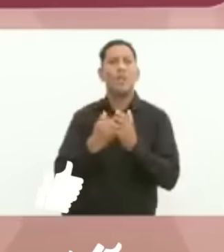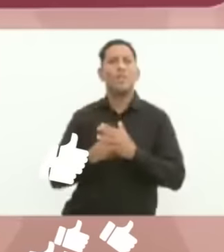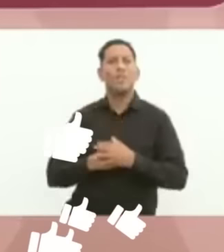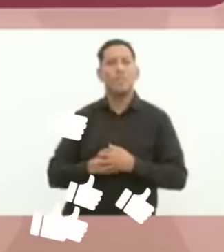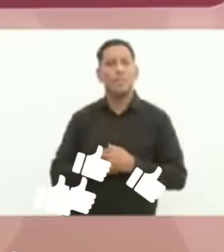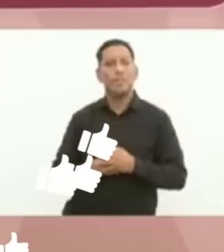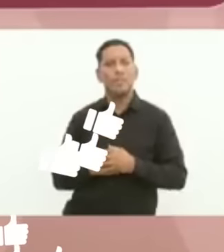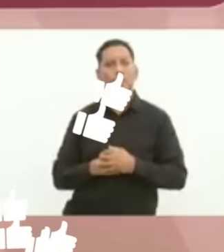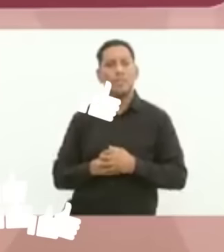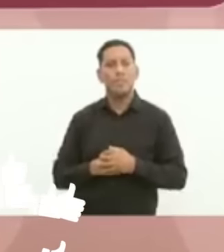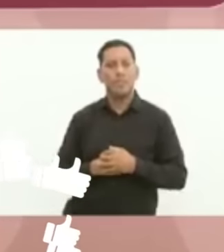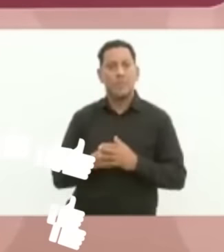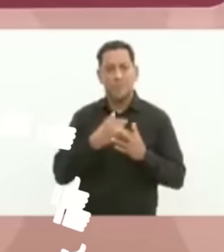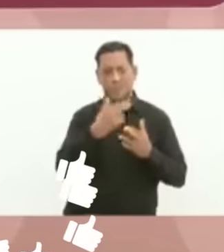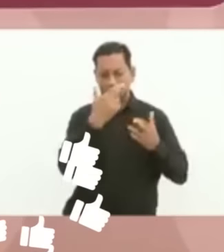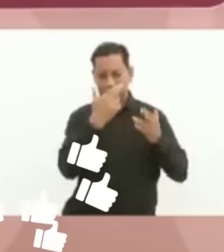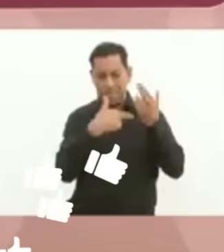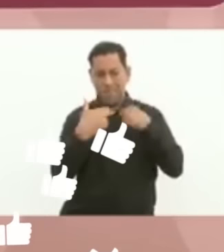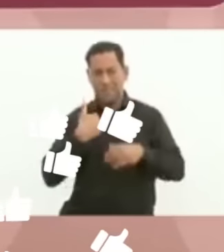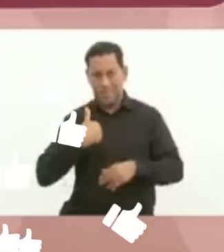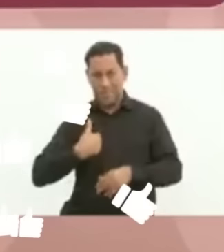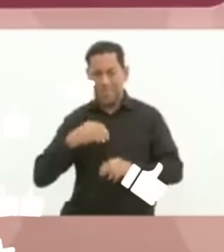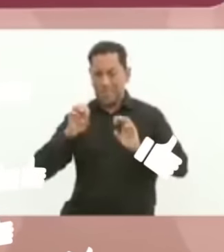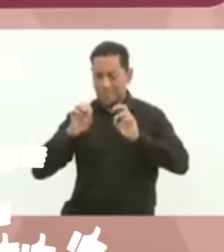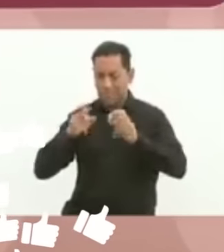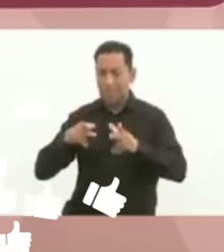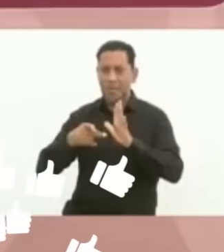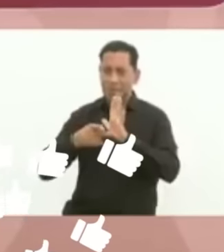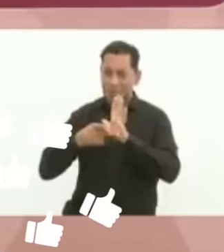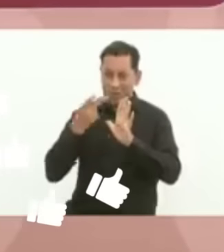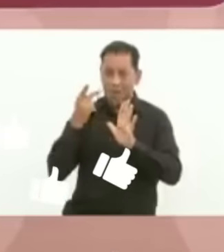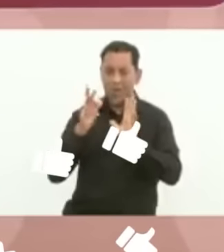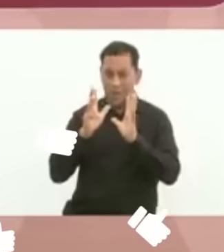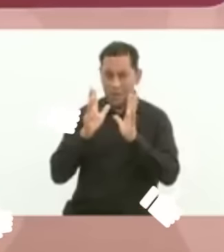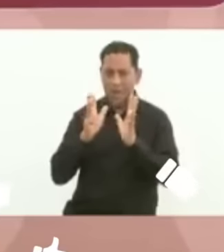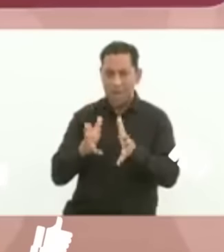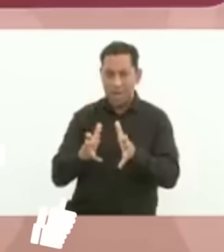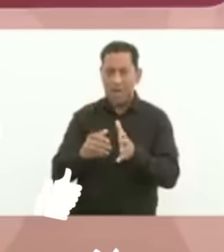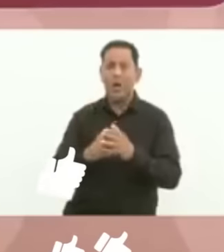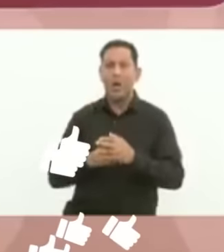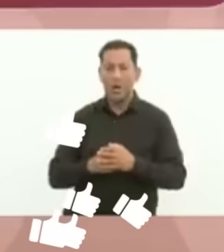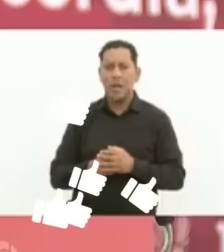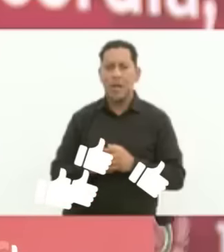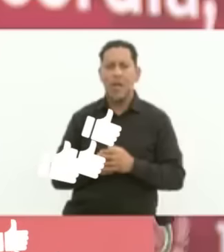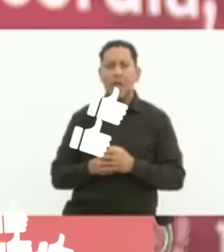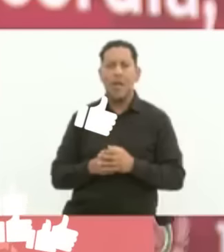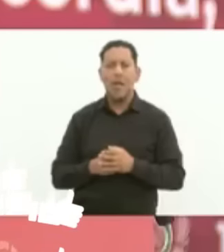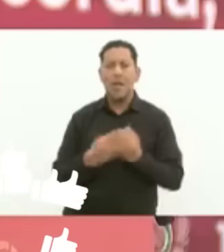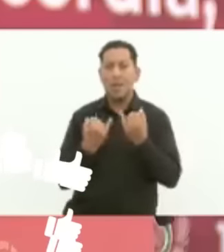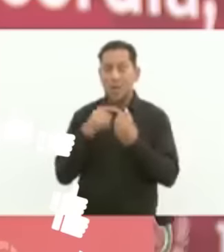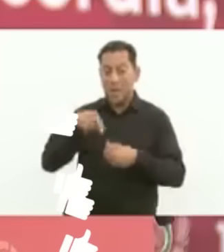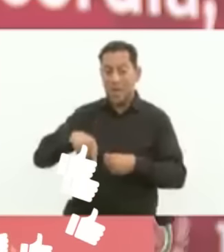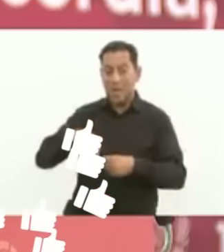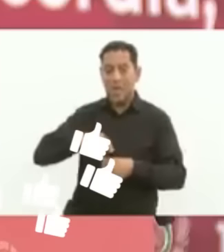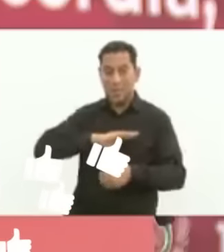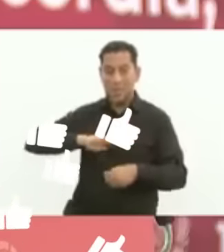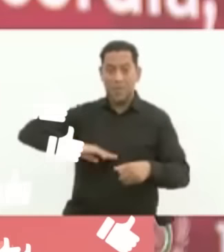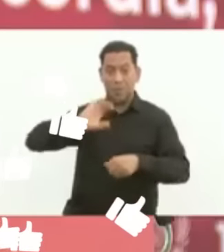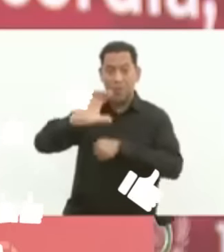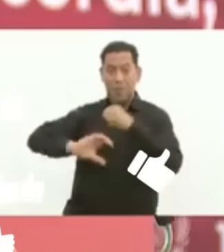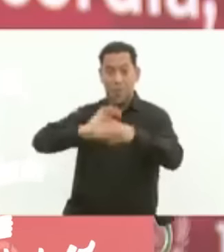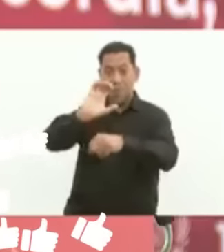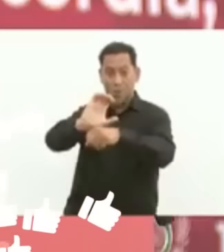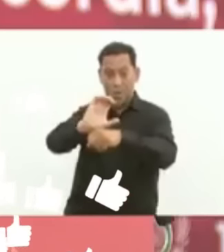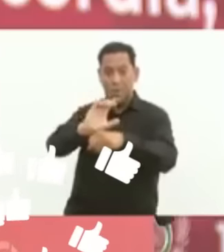vamos a regresar a Chiapas vamos a regresar ya también a la Concordia vamos a regresar